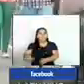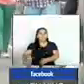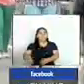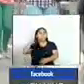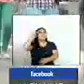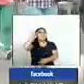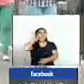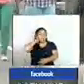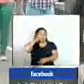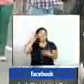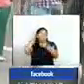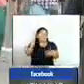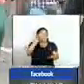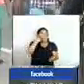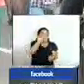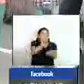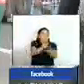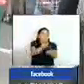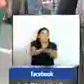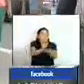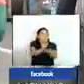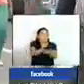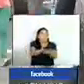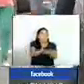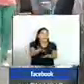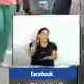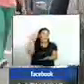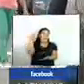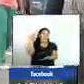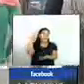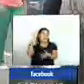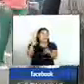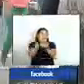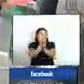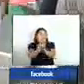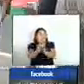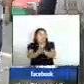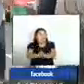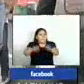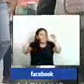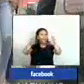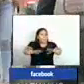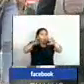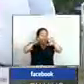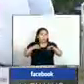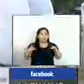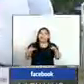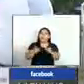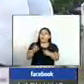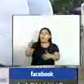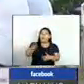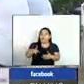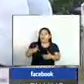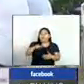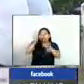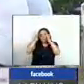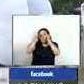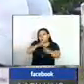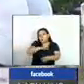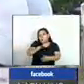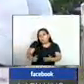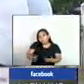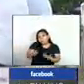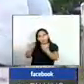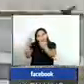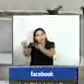y prueba de ello fue que en medio de aquellos huracanes se envió ayuda alimentaria a Guatemala se envió